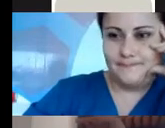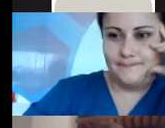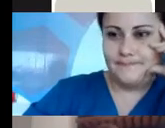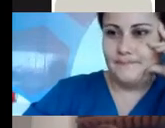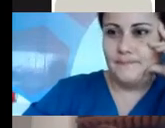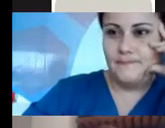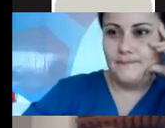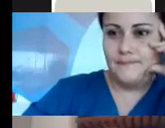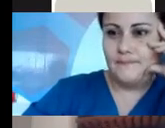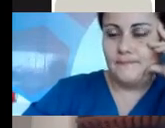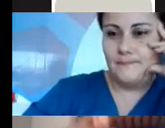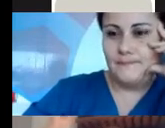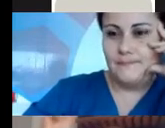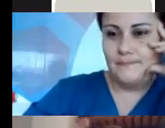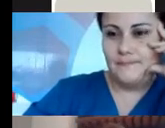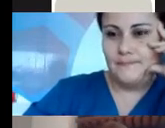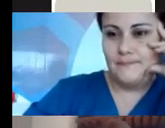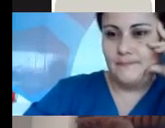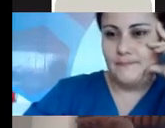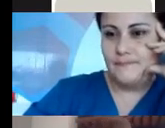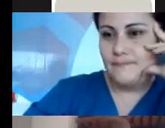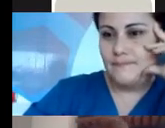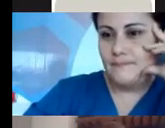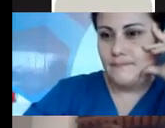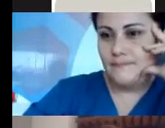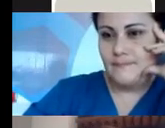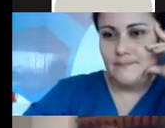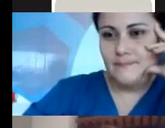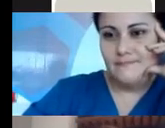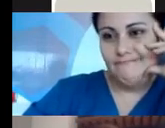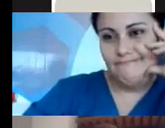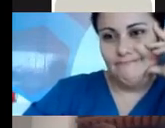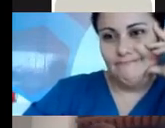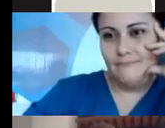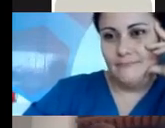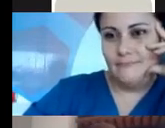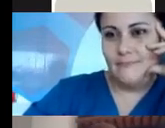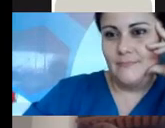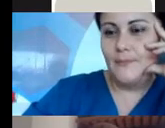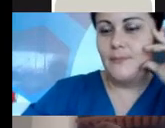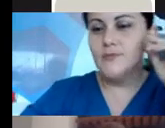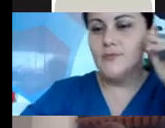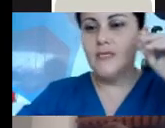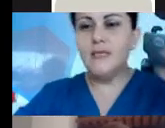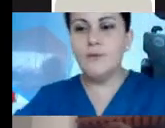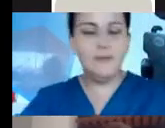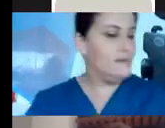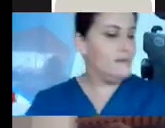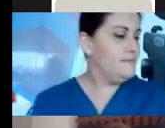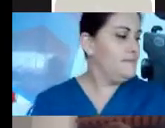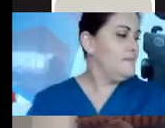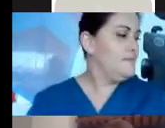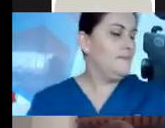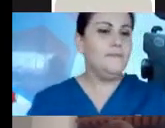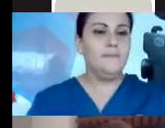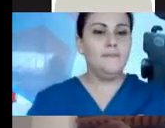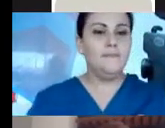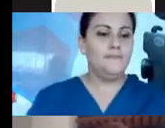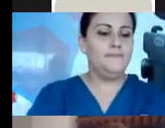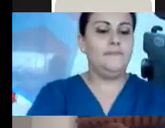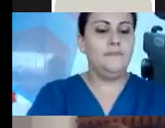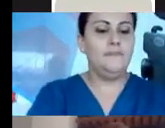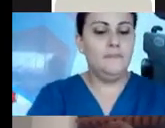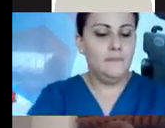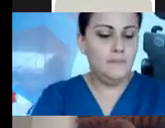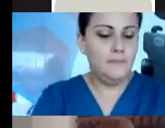cuenta, porque si no, he visto que ponen solo neopren, sin la tela aplicada al neopren que contiene o que maneja la